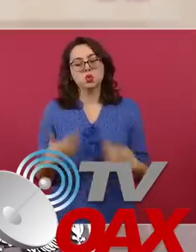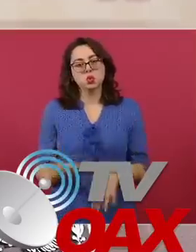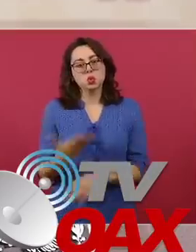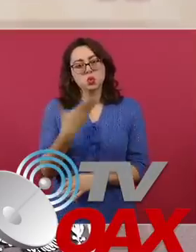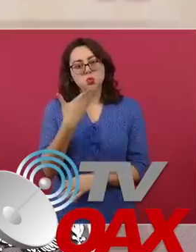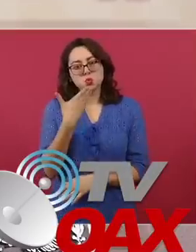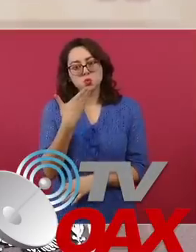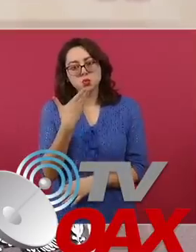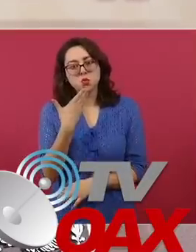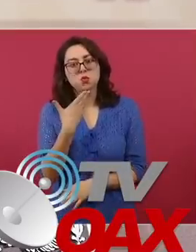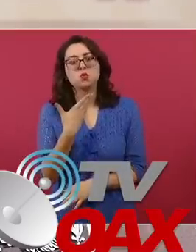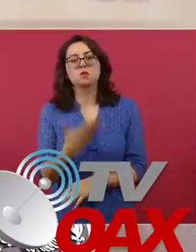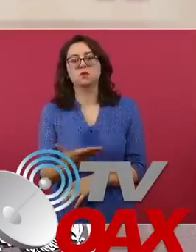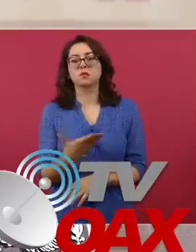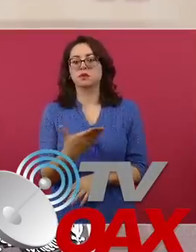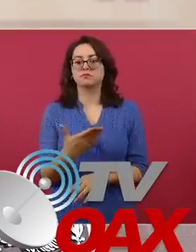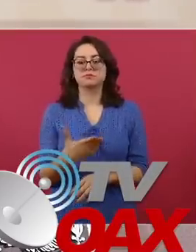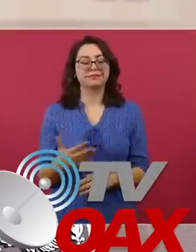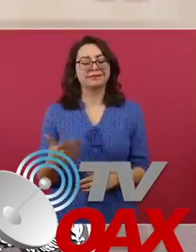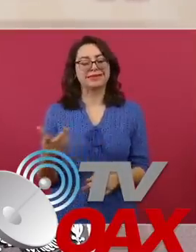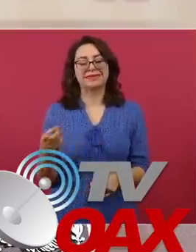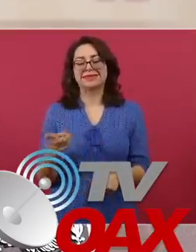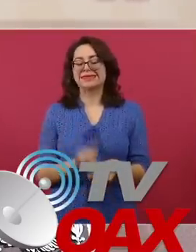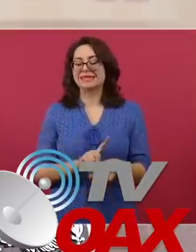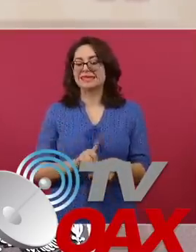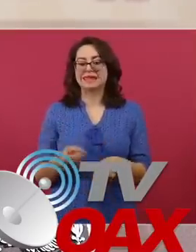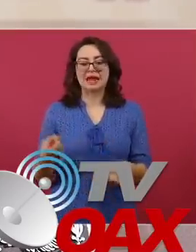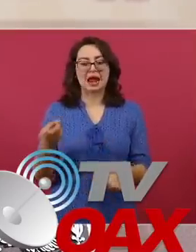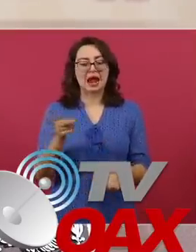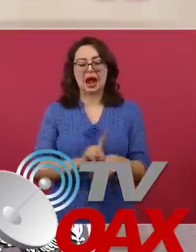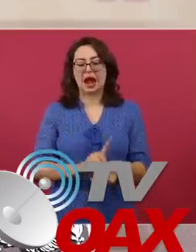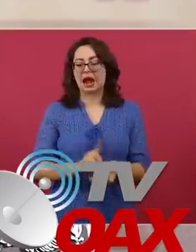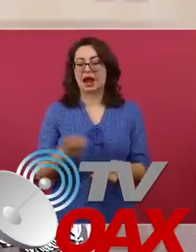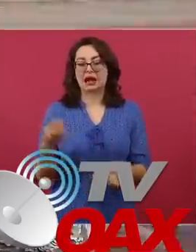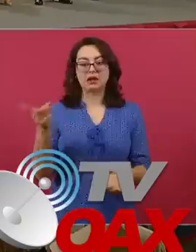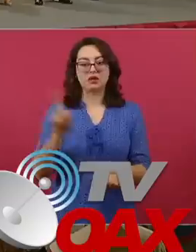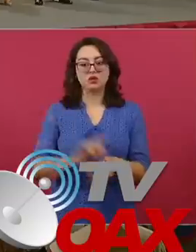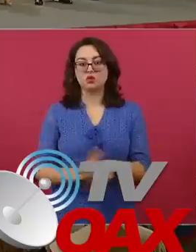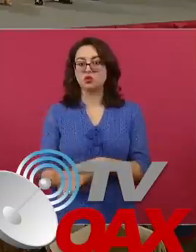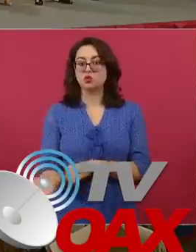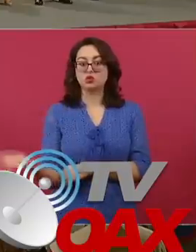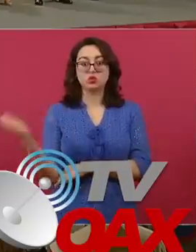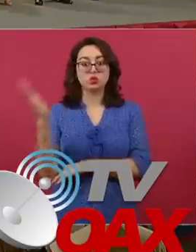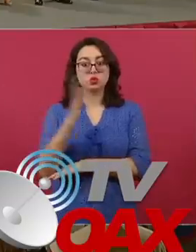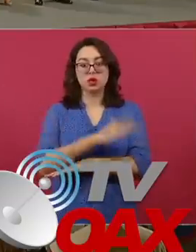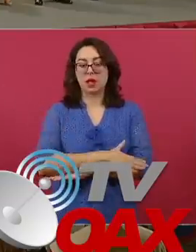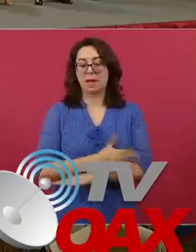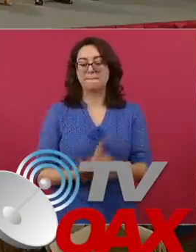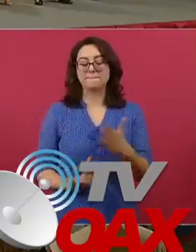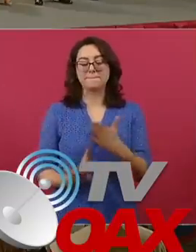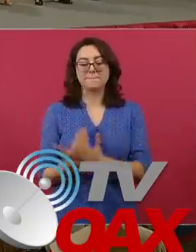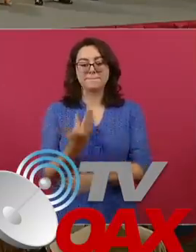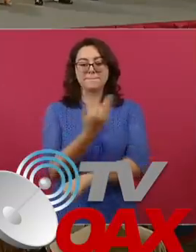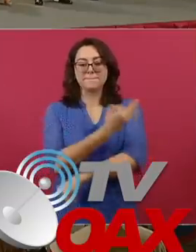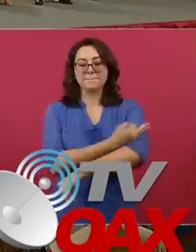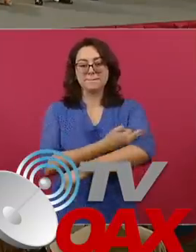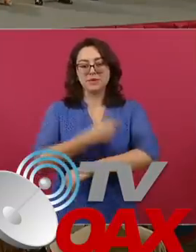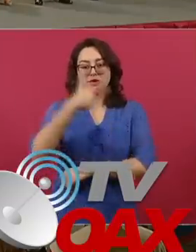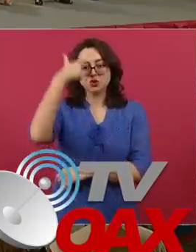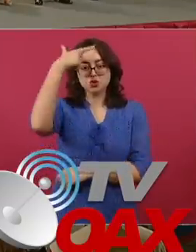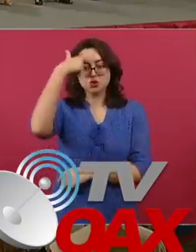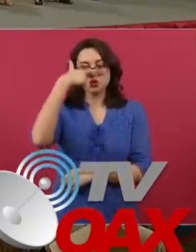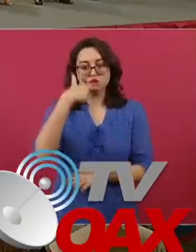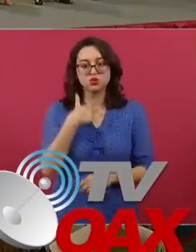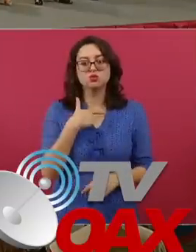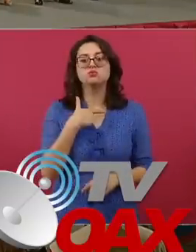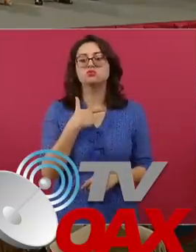trabajos que se ejecutan 24/7 en todo el tramo 5. los trabajos nocturnos, la calidad de